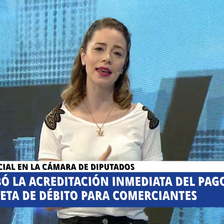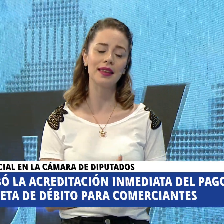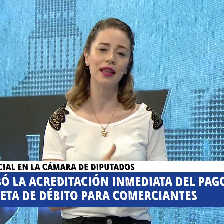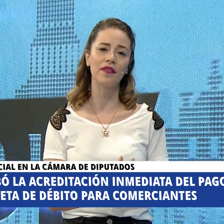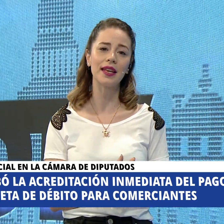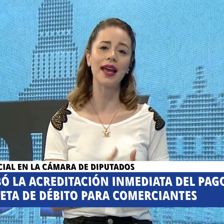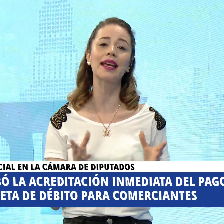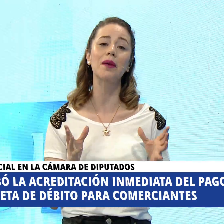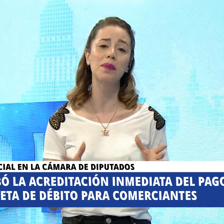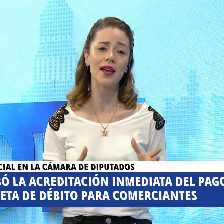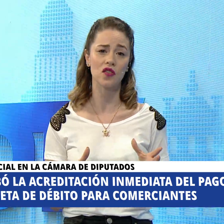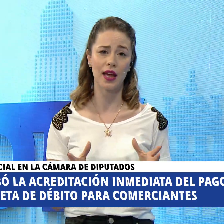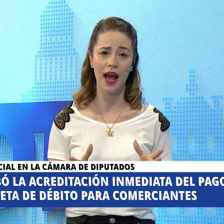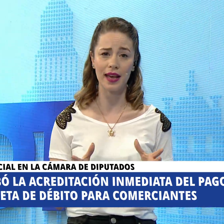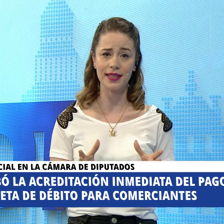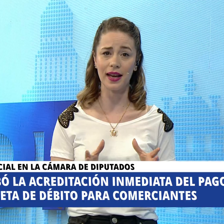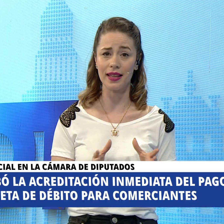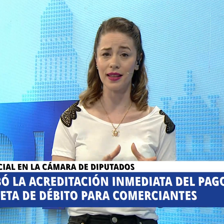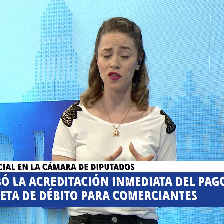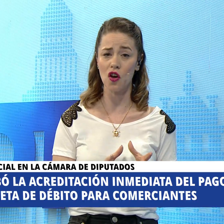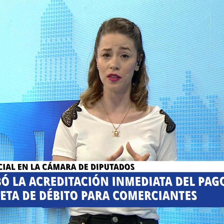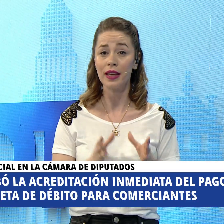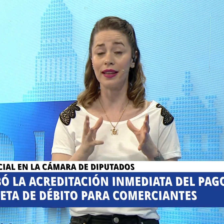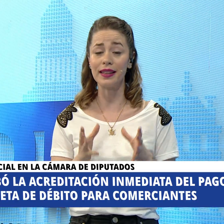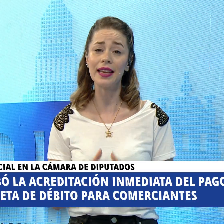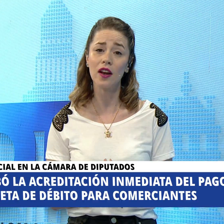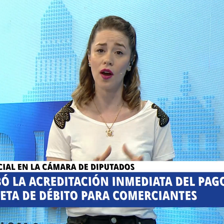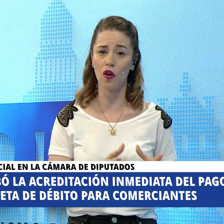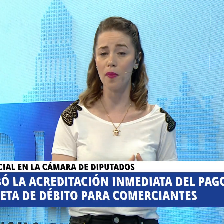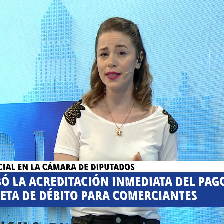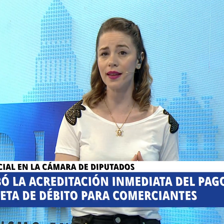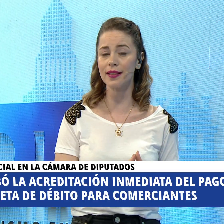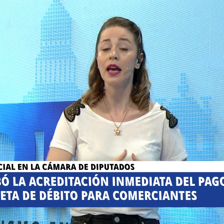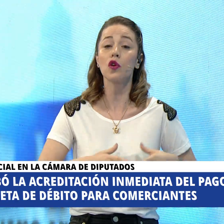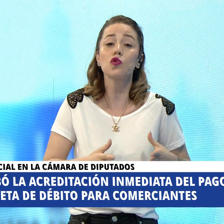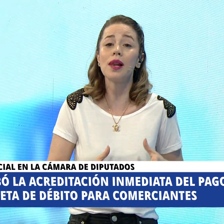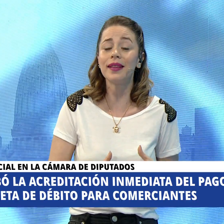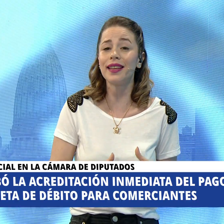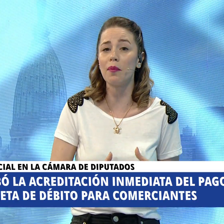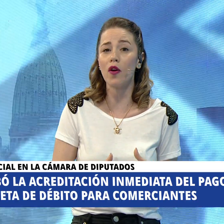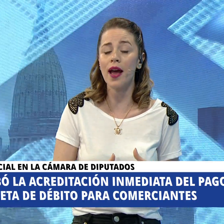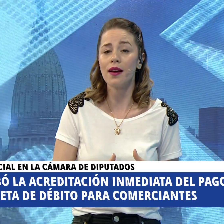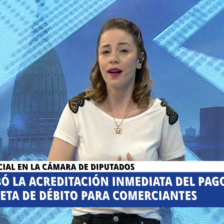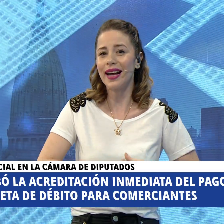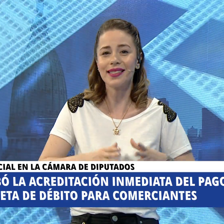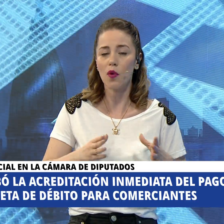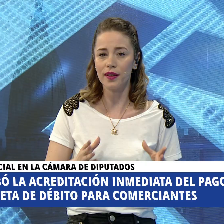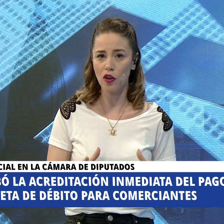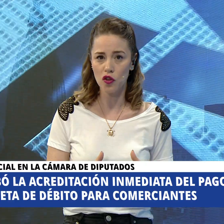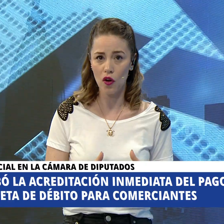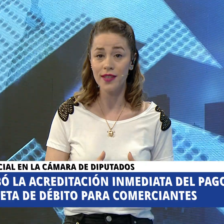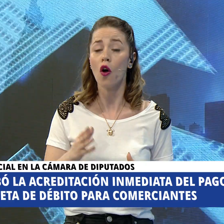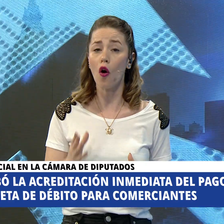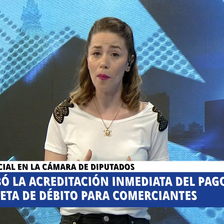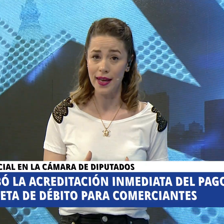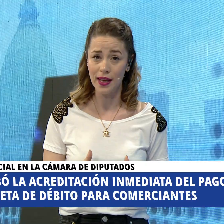será quien defina en qué plazo se hará esa acreditación del dinero a los comerciantes, que usualmente demora casi